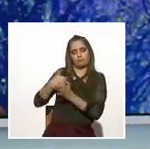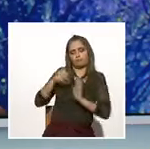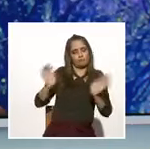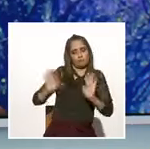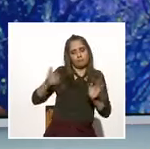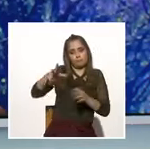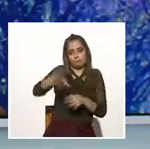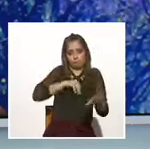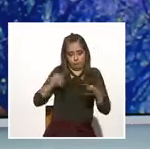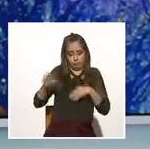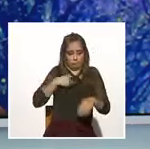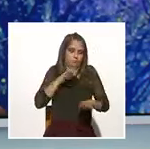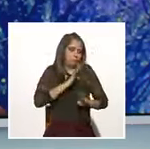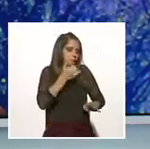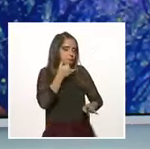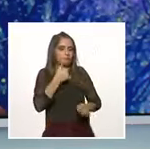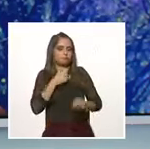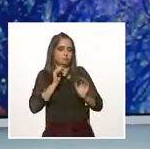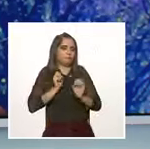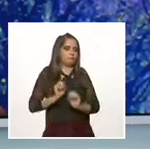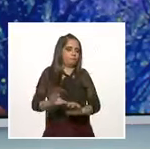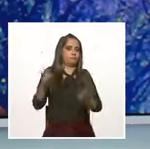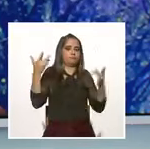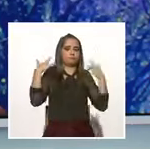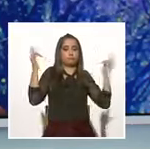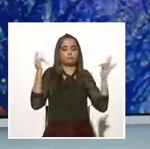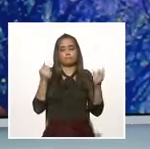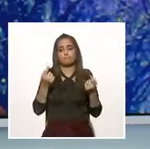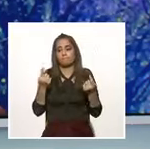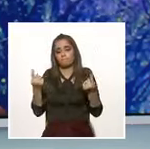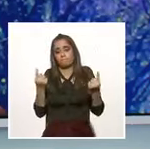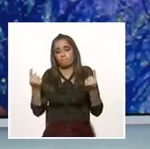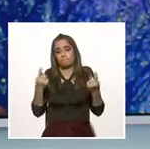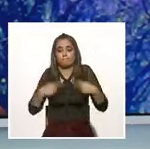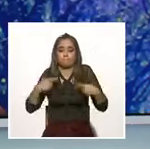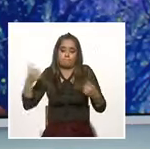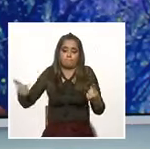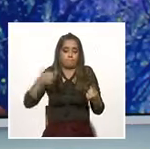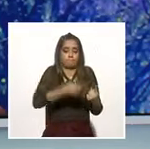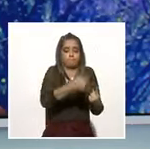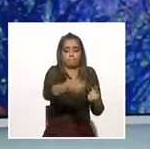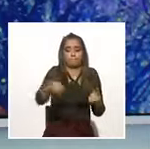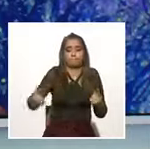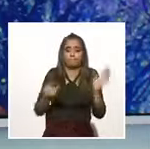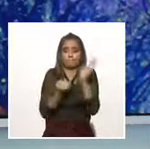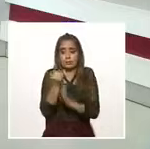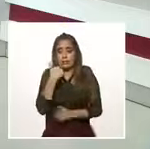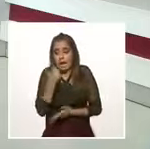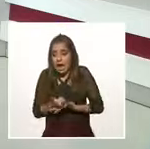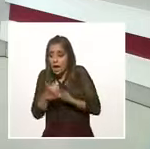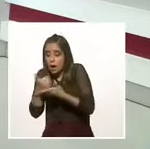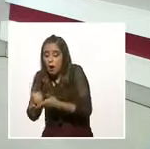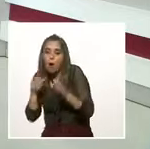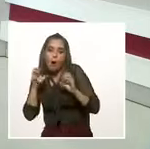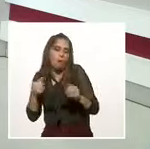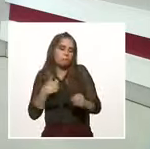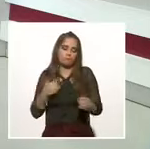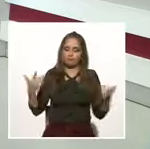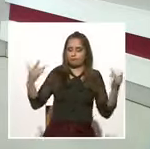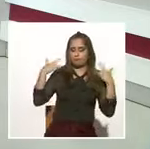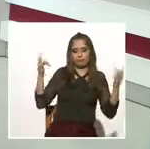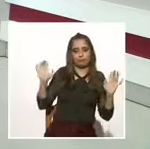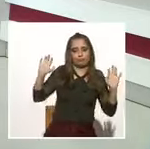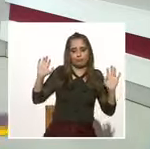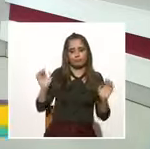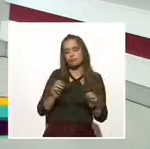qué tal si me pasa algo, ¿no? Entonces, claro. Uh-huh. Es difícil, ¿no? Cada quien decide. Exactamente. Si quiere o no quiere ayudar. Así es.